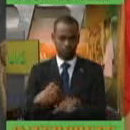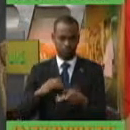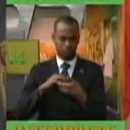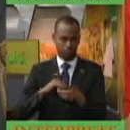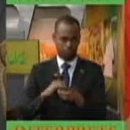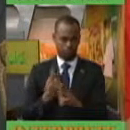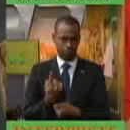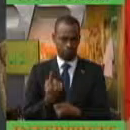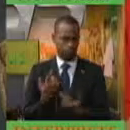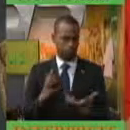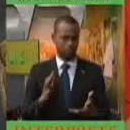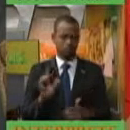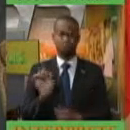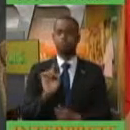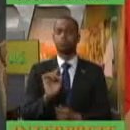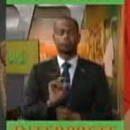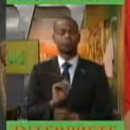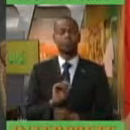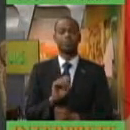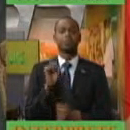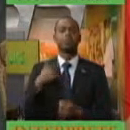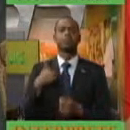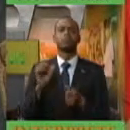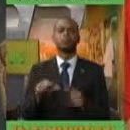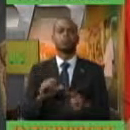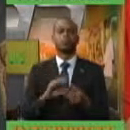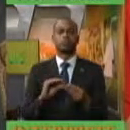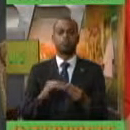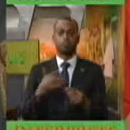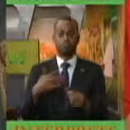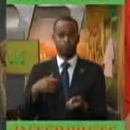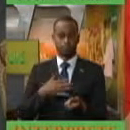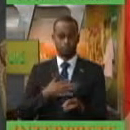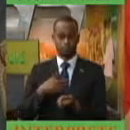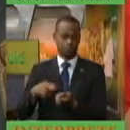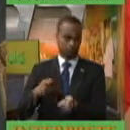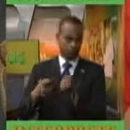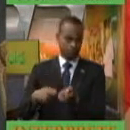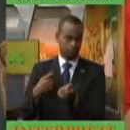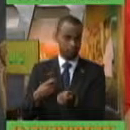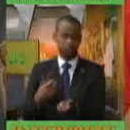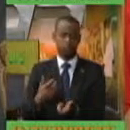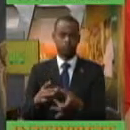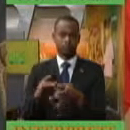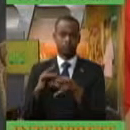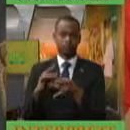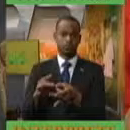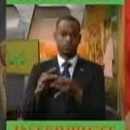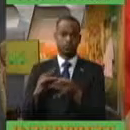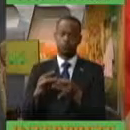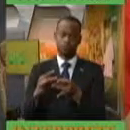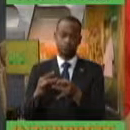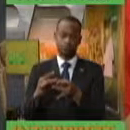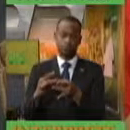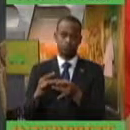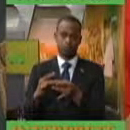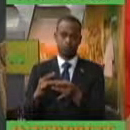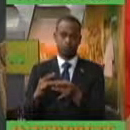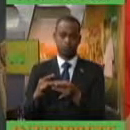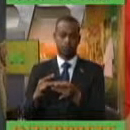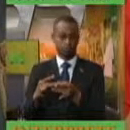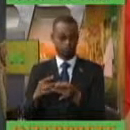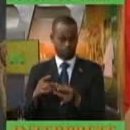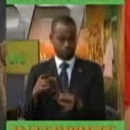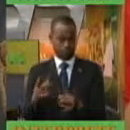solo, sino articular, por ejemplo, yo puedo hablar de mi alcalde, la relación que tenemos con